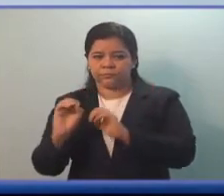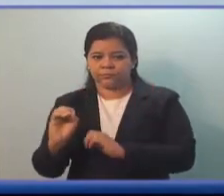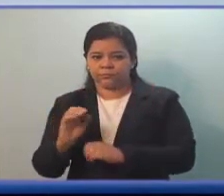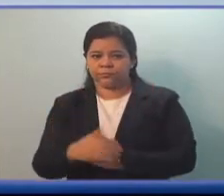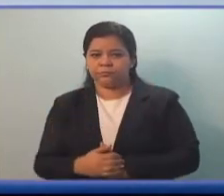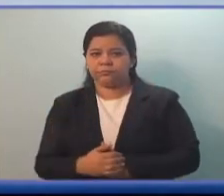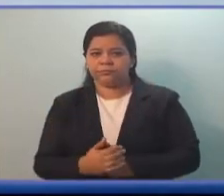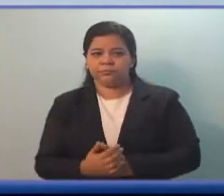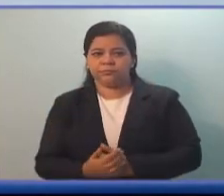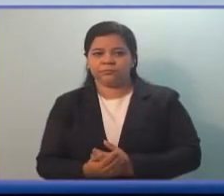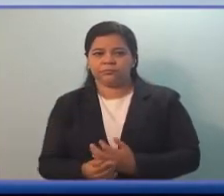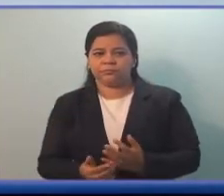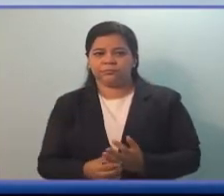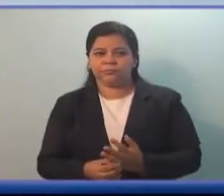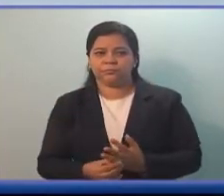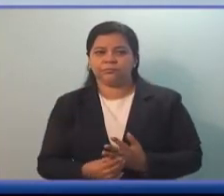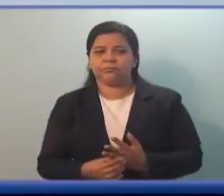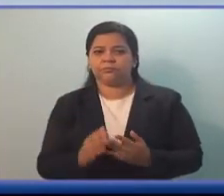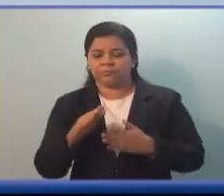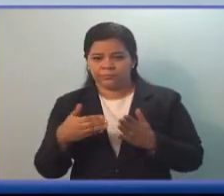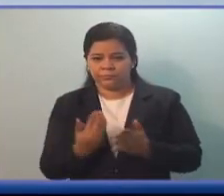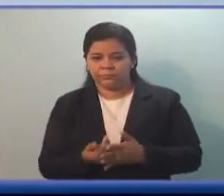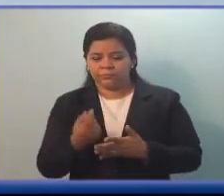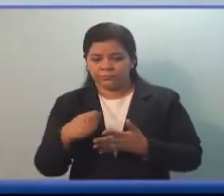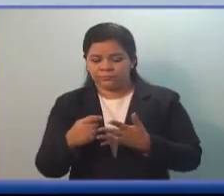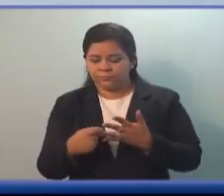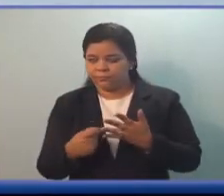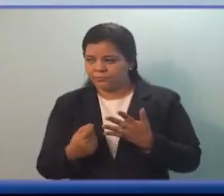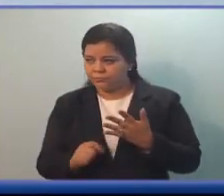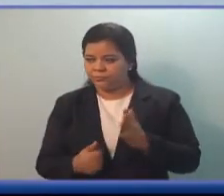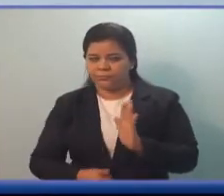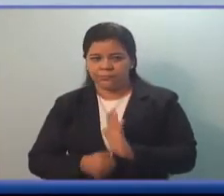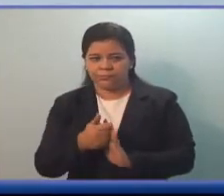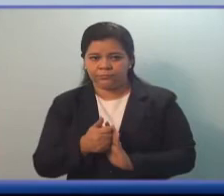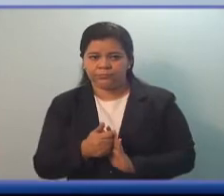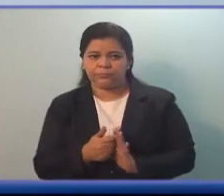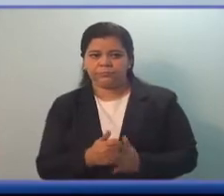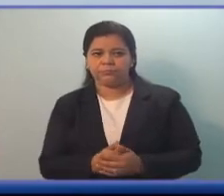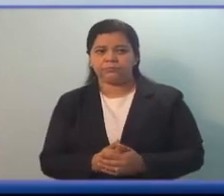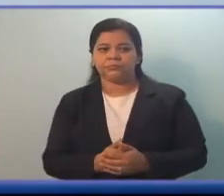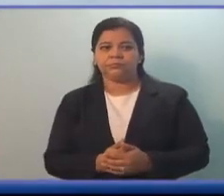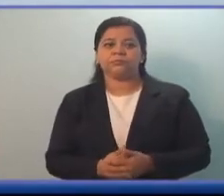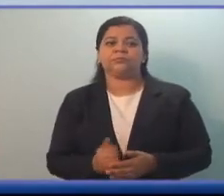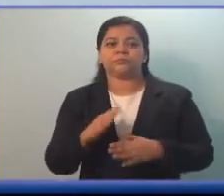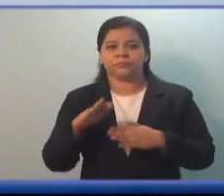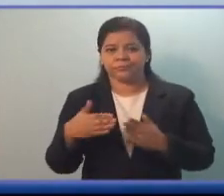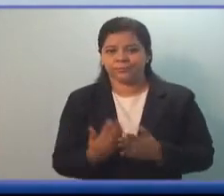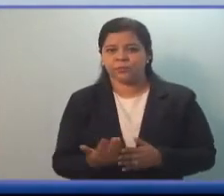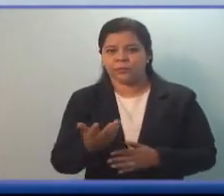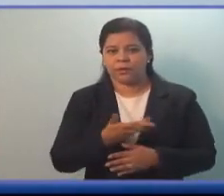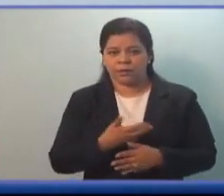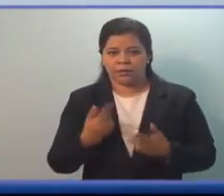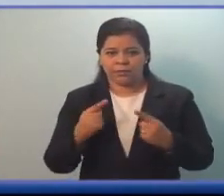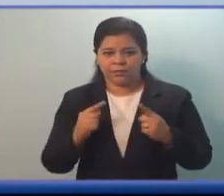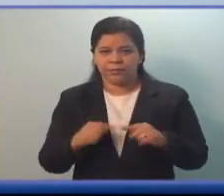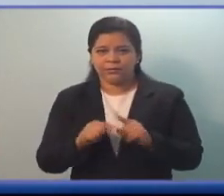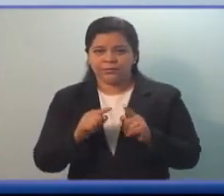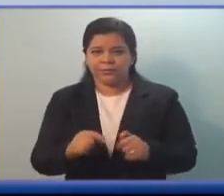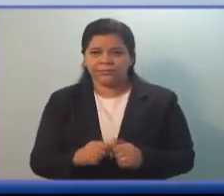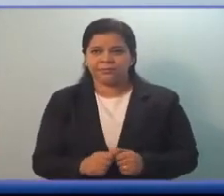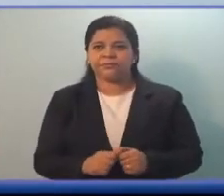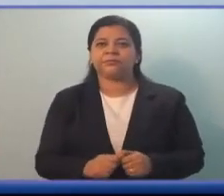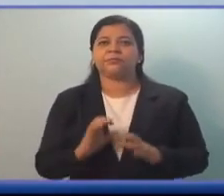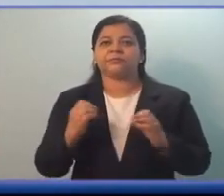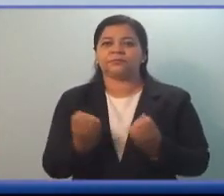una adecuada revisión y actualización, porque todavía tenemos, por ejemplo, en el caso de los